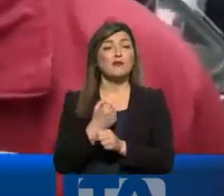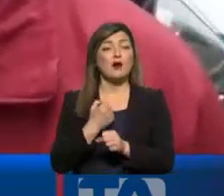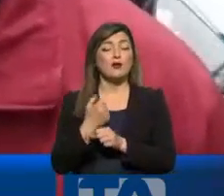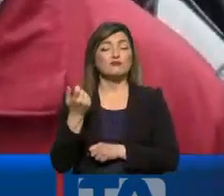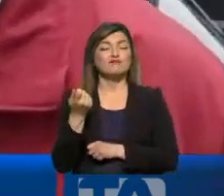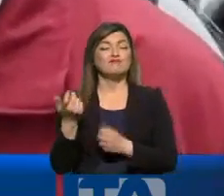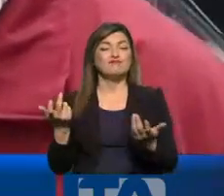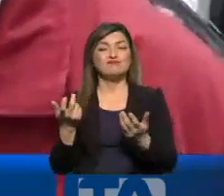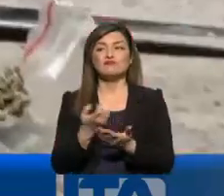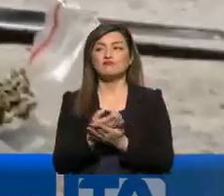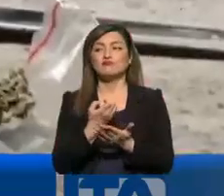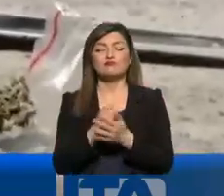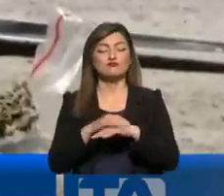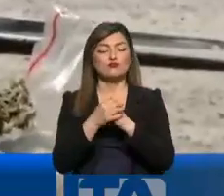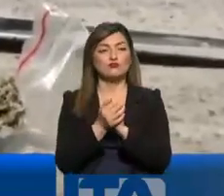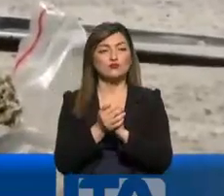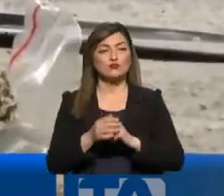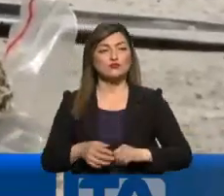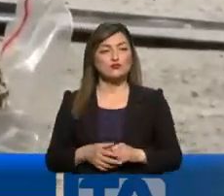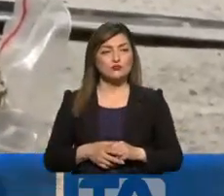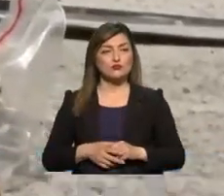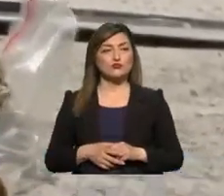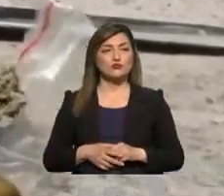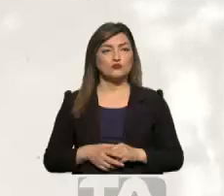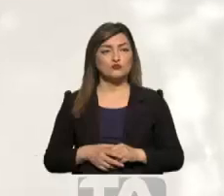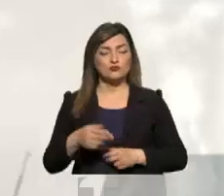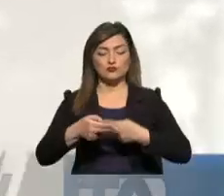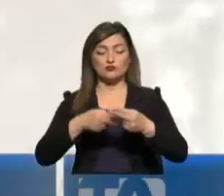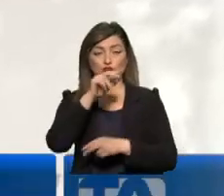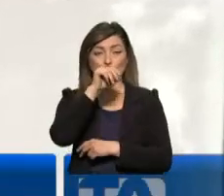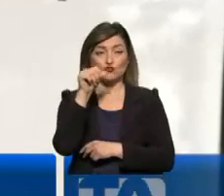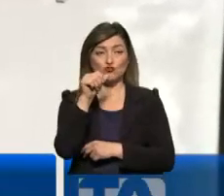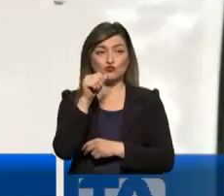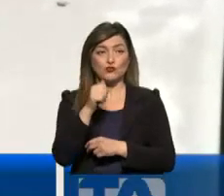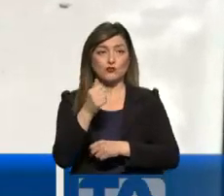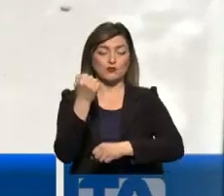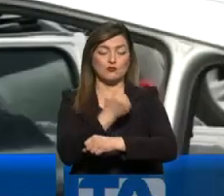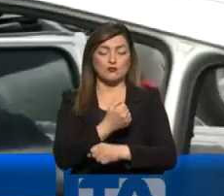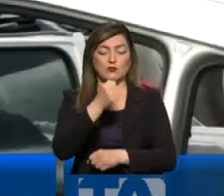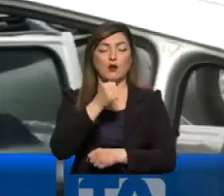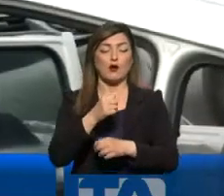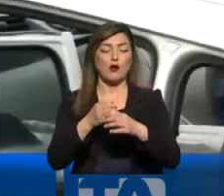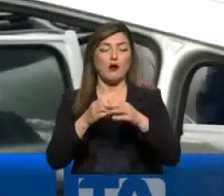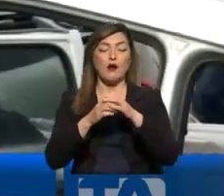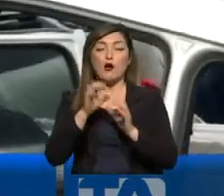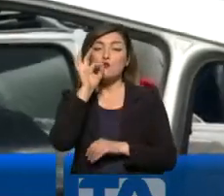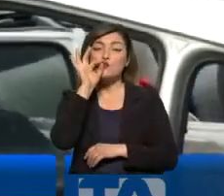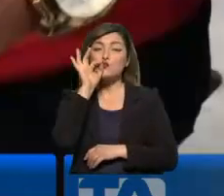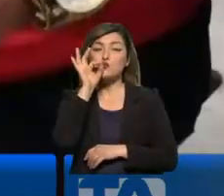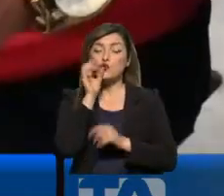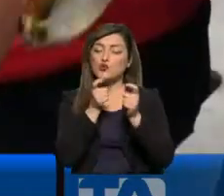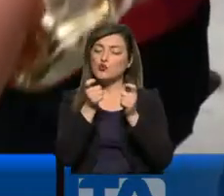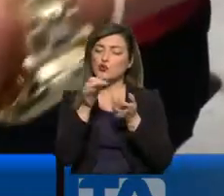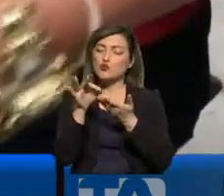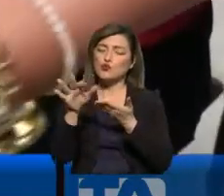para aprovechar de esos sitios. Además, se logra combatir el microexpendio y consumo de drogas. Por ello, los operativos se ampliarán a todos